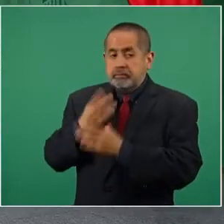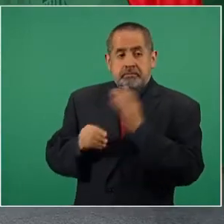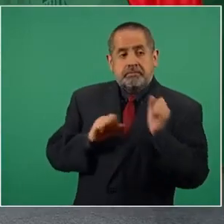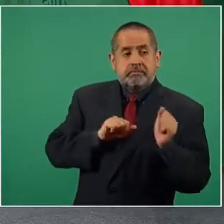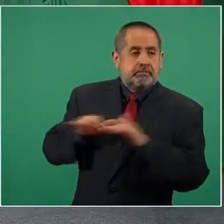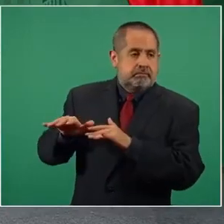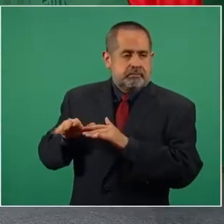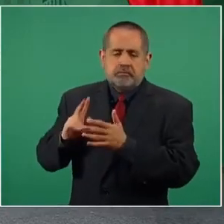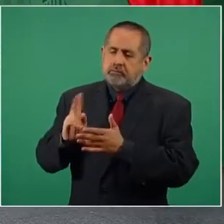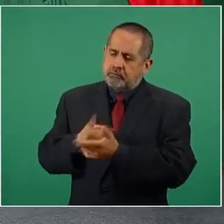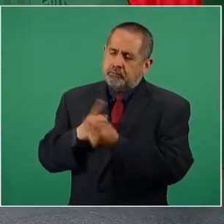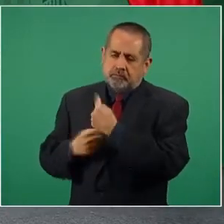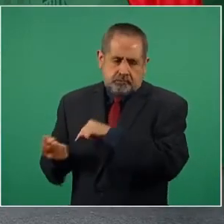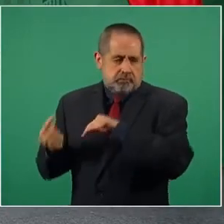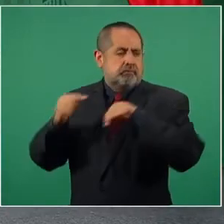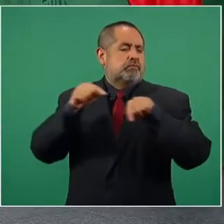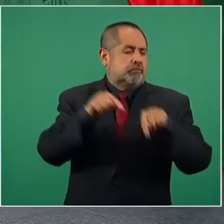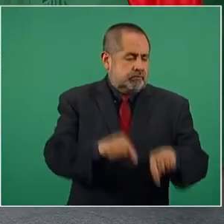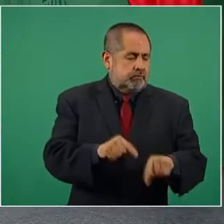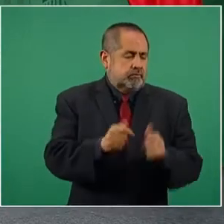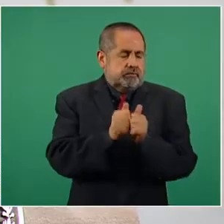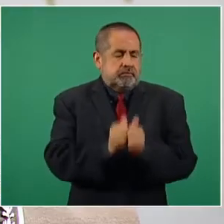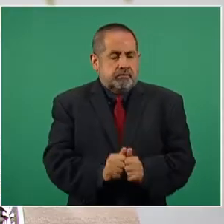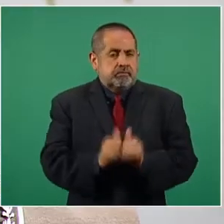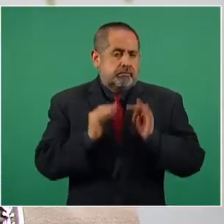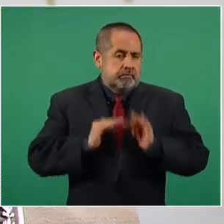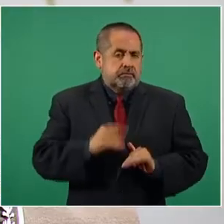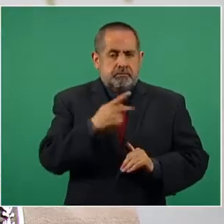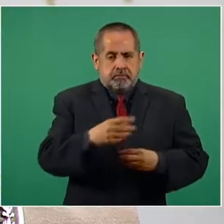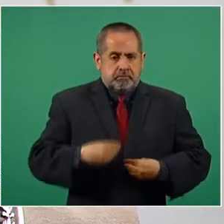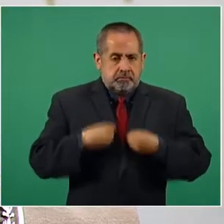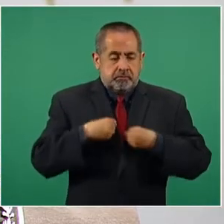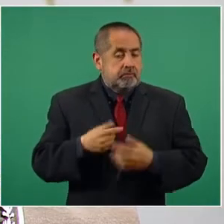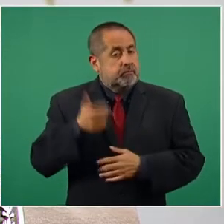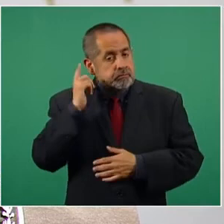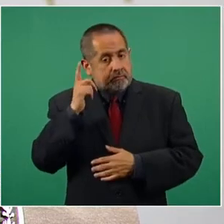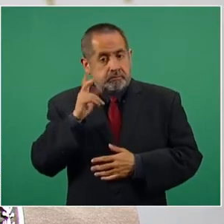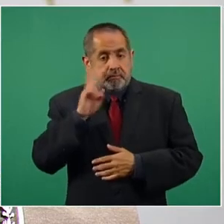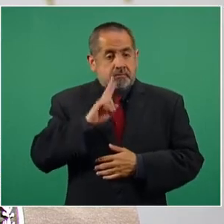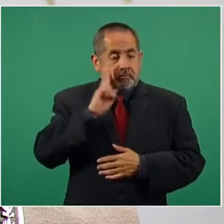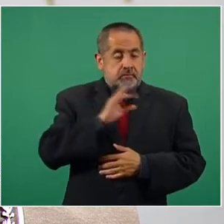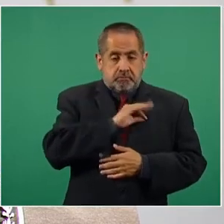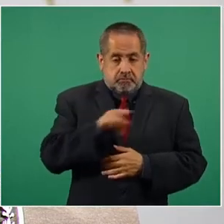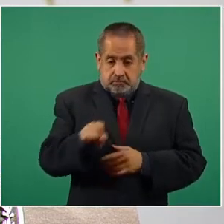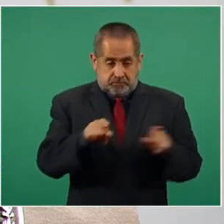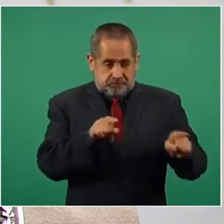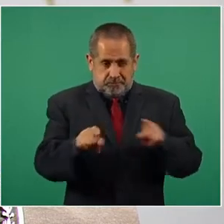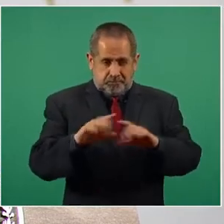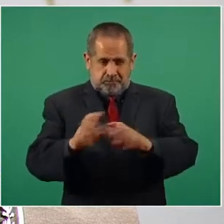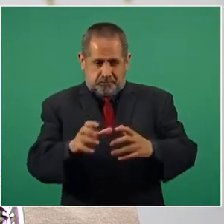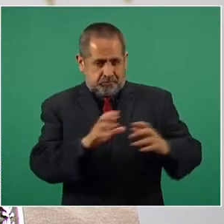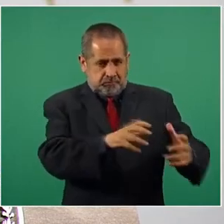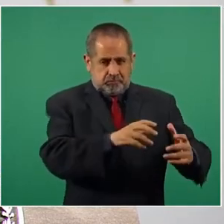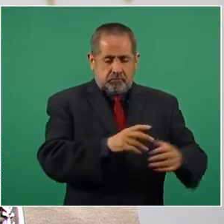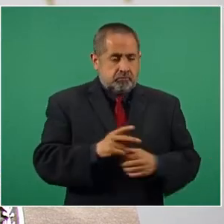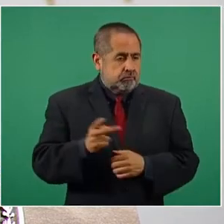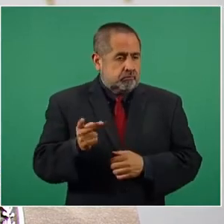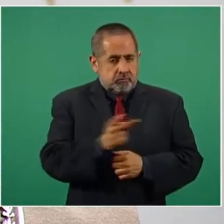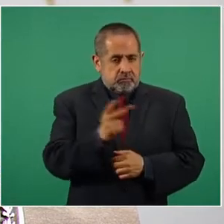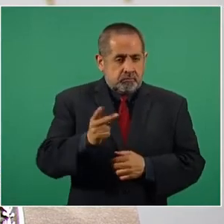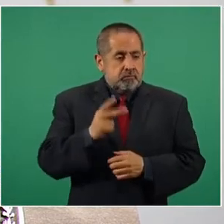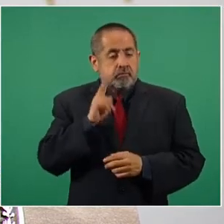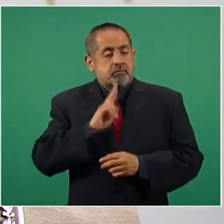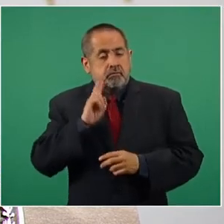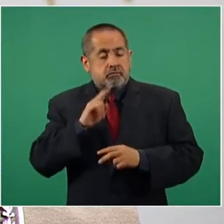sus comunidades. Y si es necesaria, si las mismas comunidades consideran necesaria y conveniente la